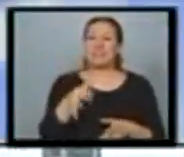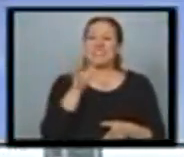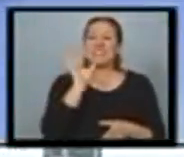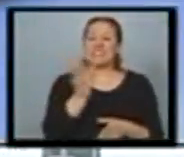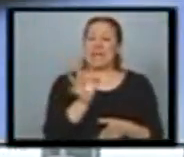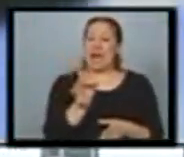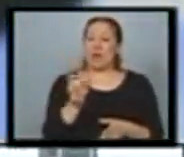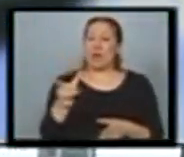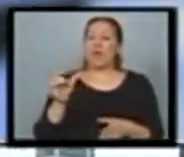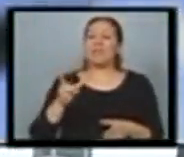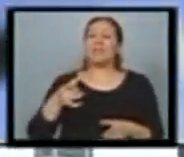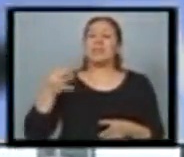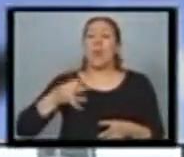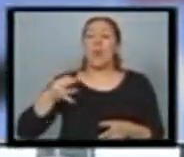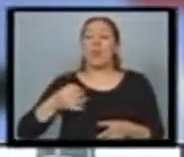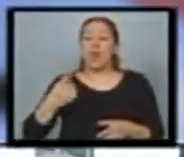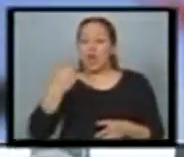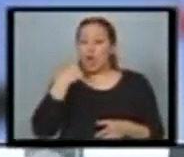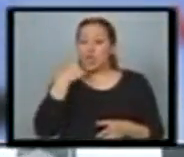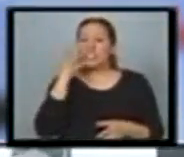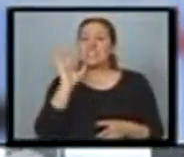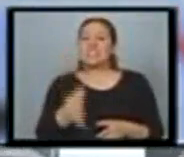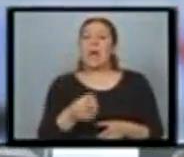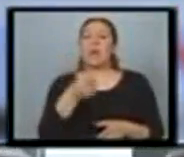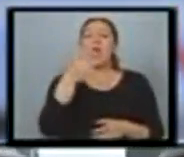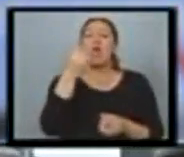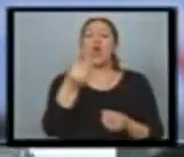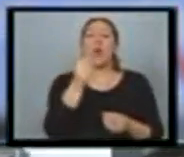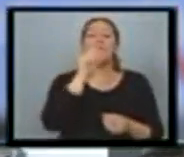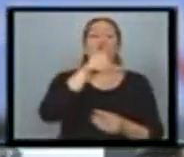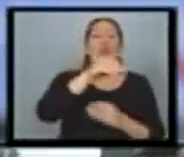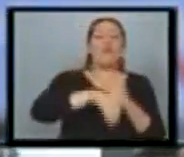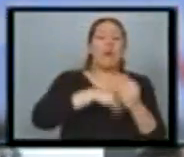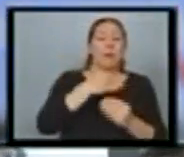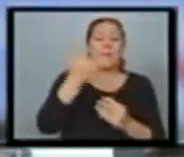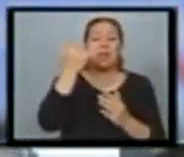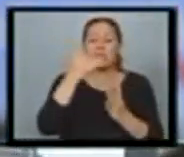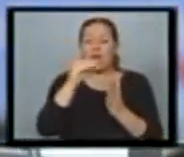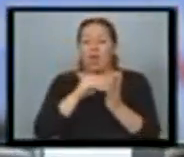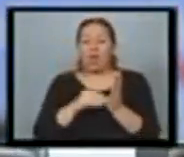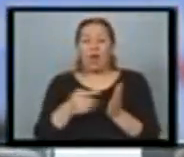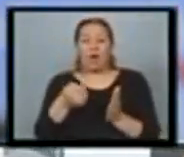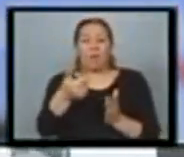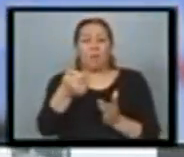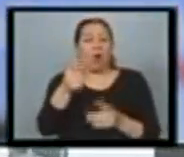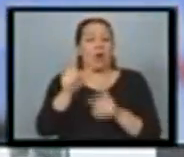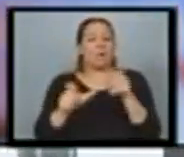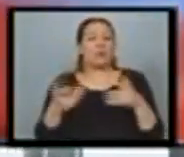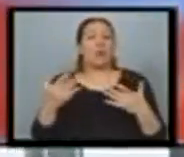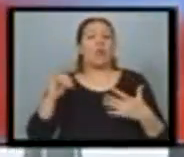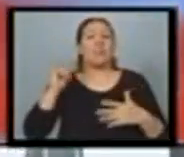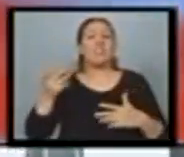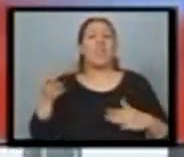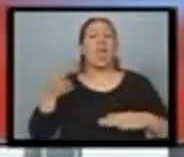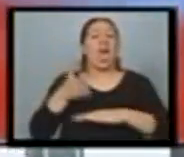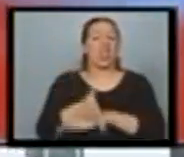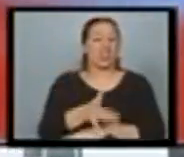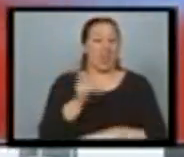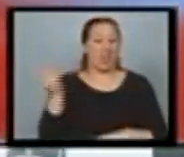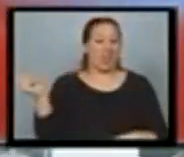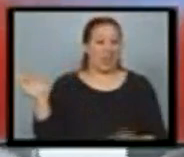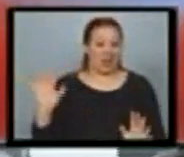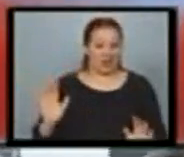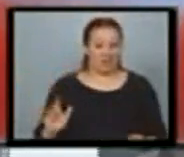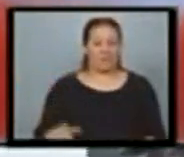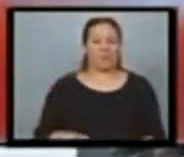su familia, cómo es su entorno, entonces tienen un listado de un grupo muy reducido que puede venir en nombre de